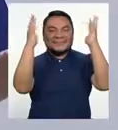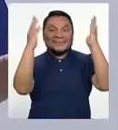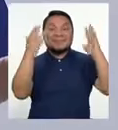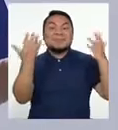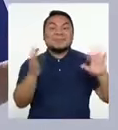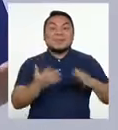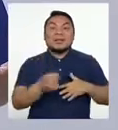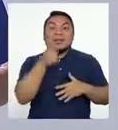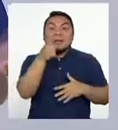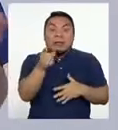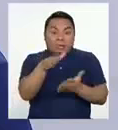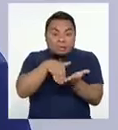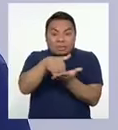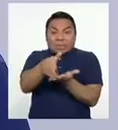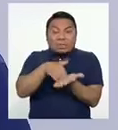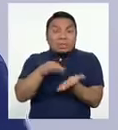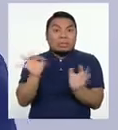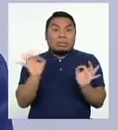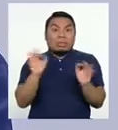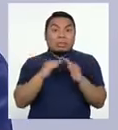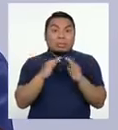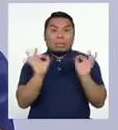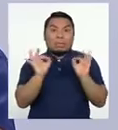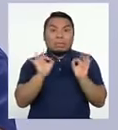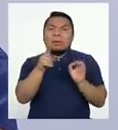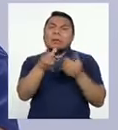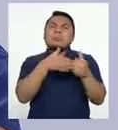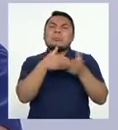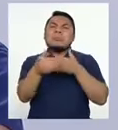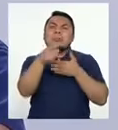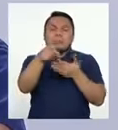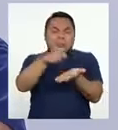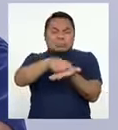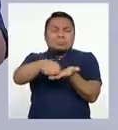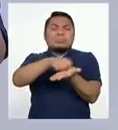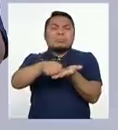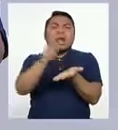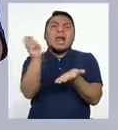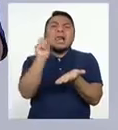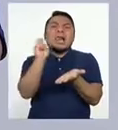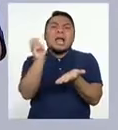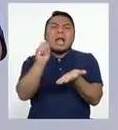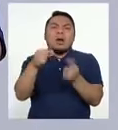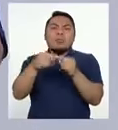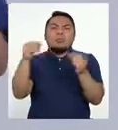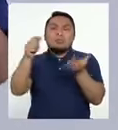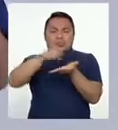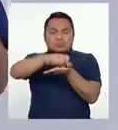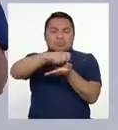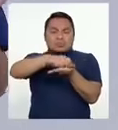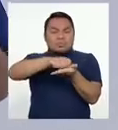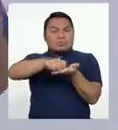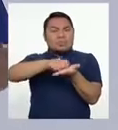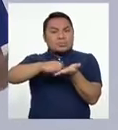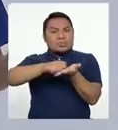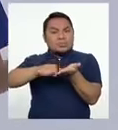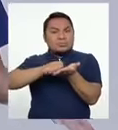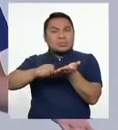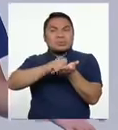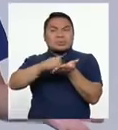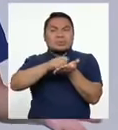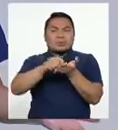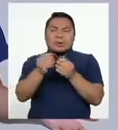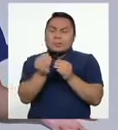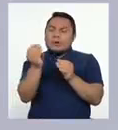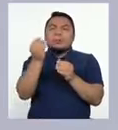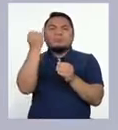Si no tienes témperas en casa, también puedes dibujar tu mano con un lápiz y colorearla con crayolas, plumones